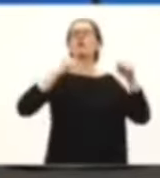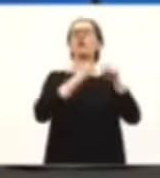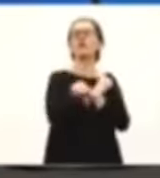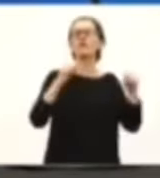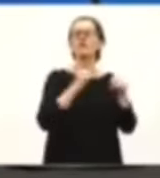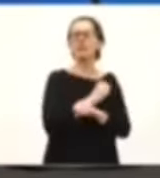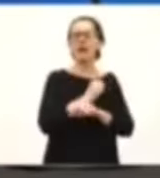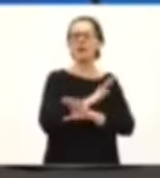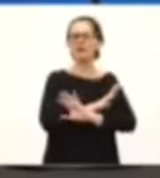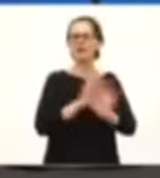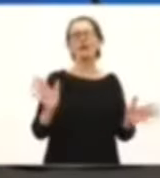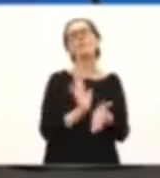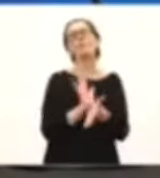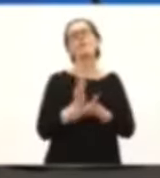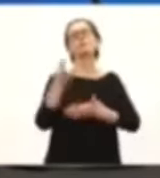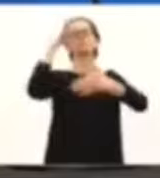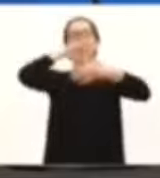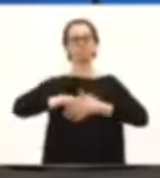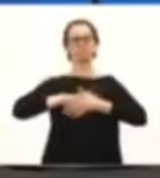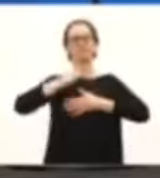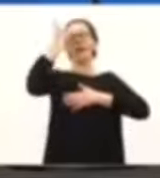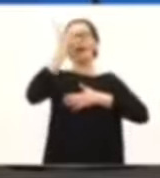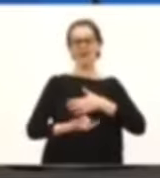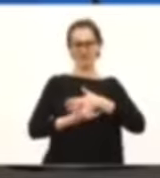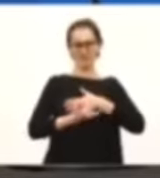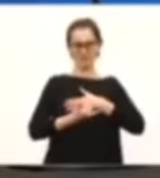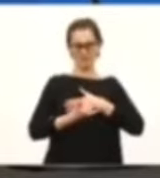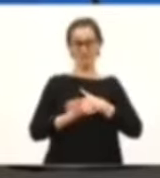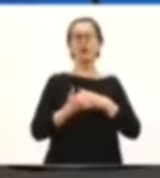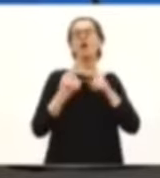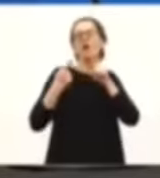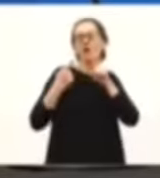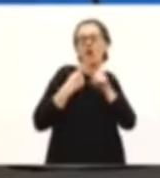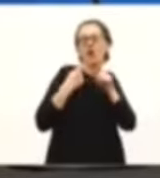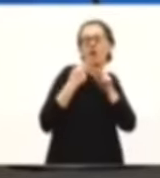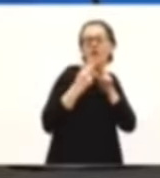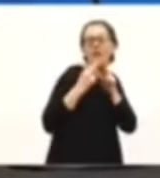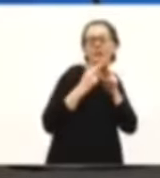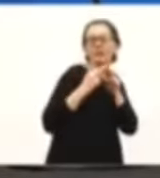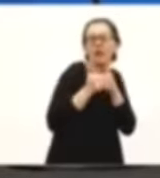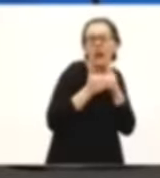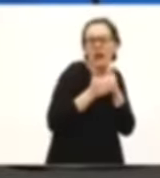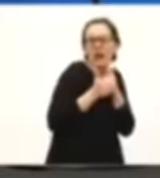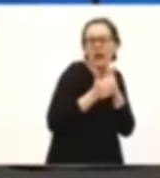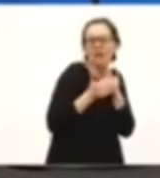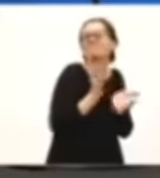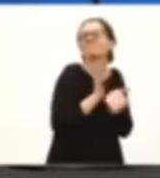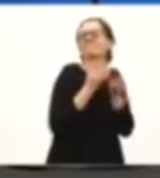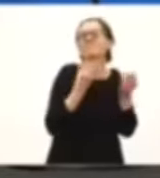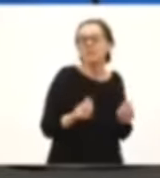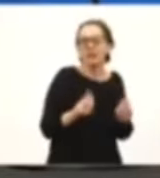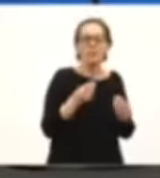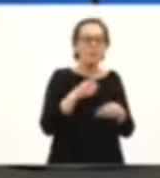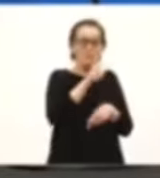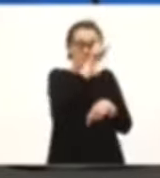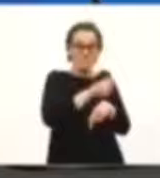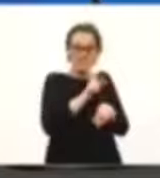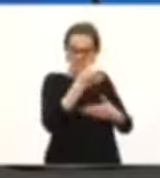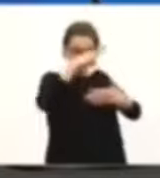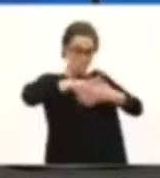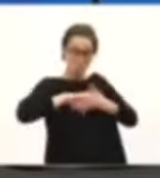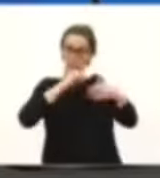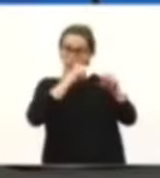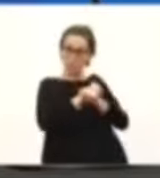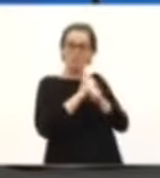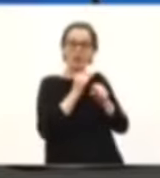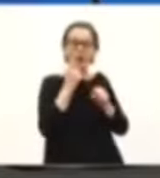el resultado positivo de COVID. ¿Qué es el contacto estrecho? Es aquella persona que convive con ese caso positivo